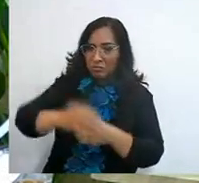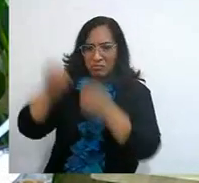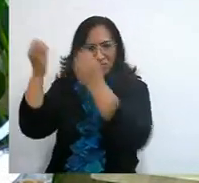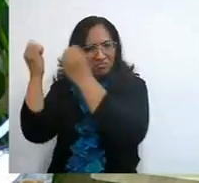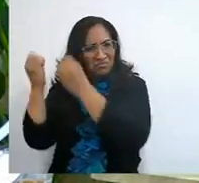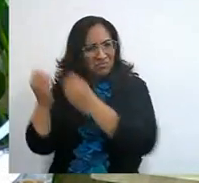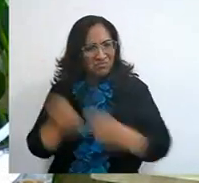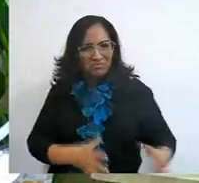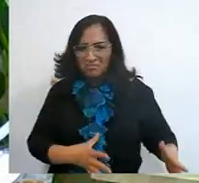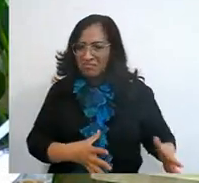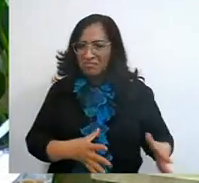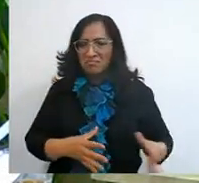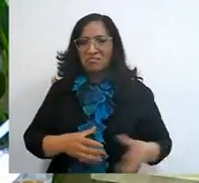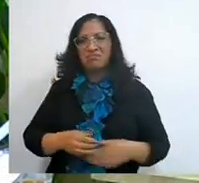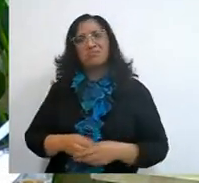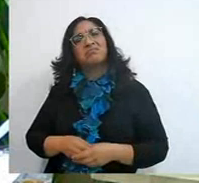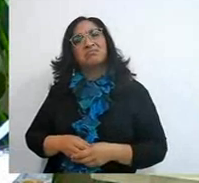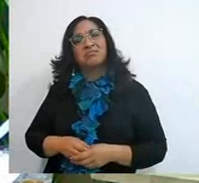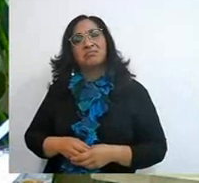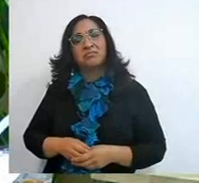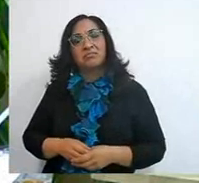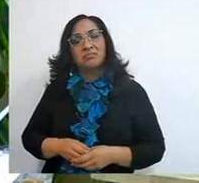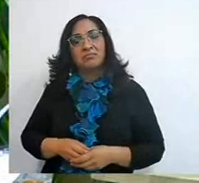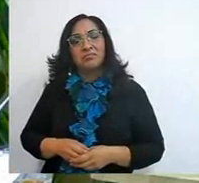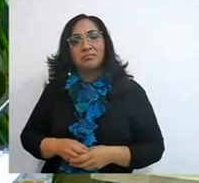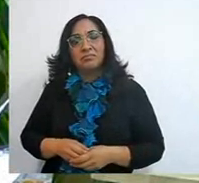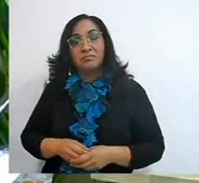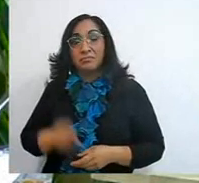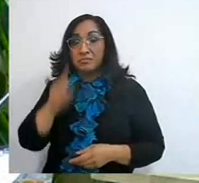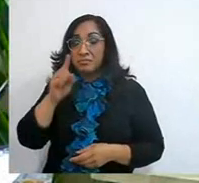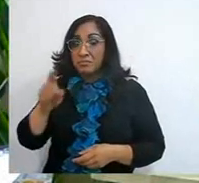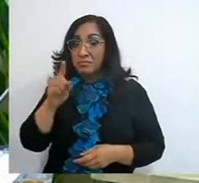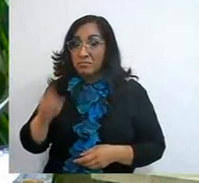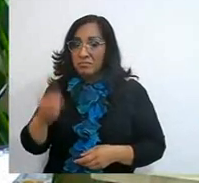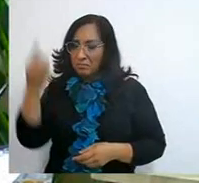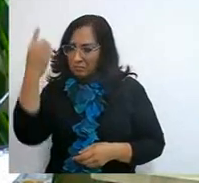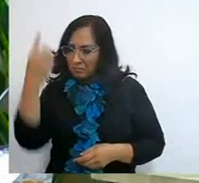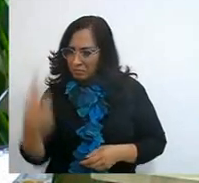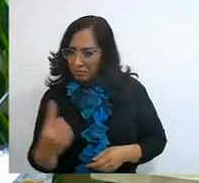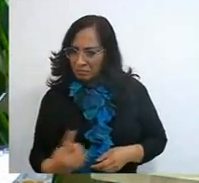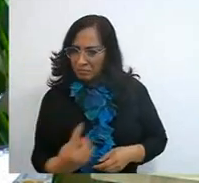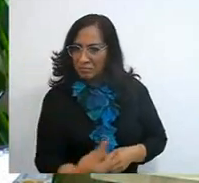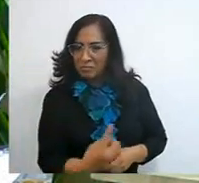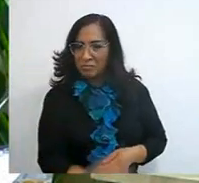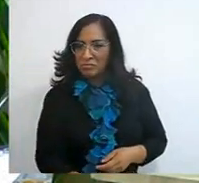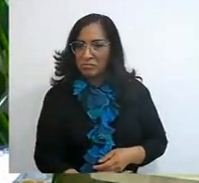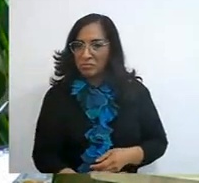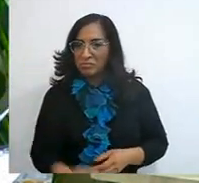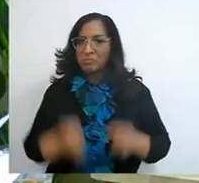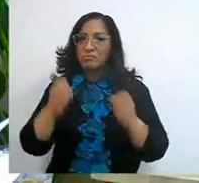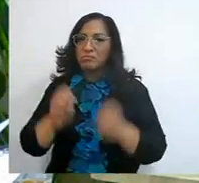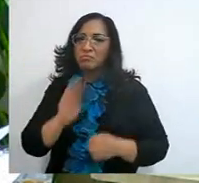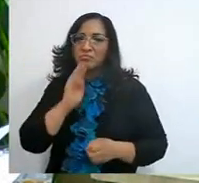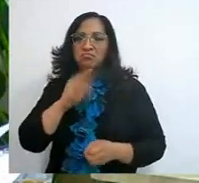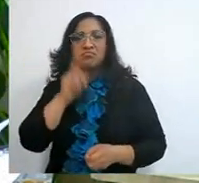dejaste sin cobertura. Y a ti y a tu descendencia les va a ir muy